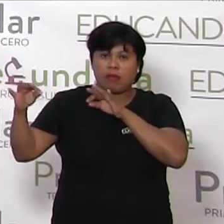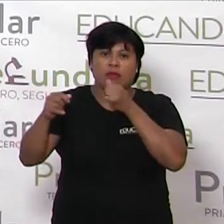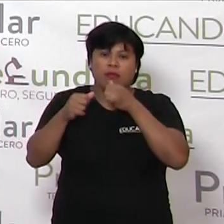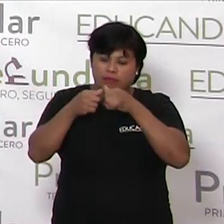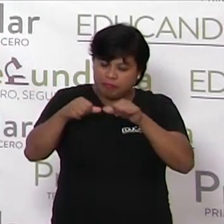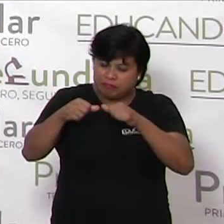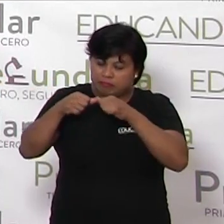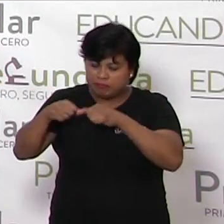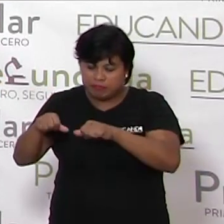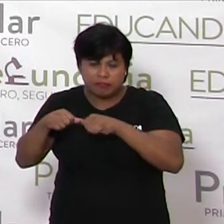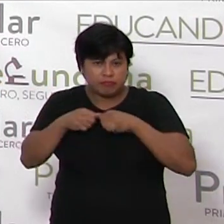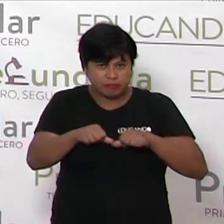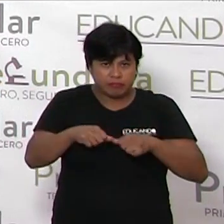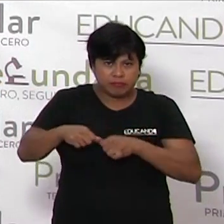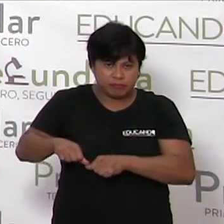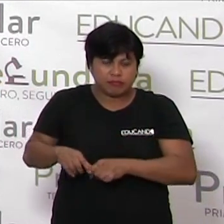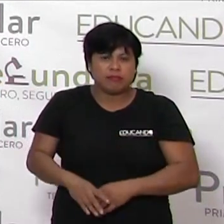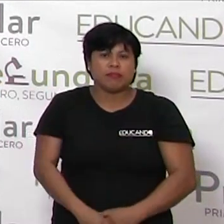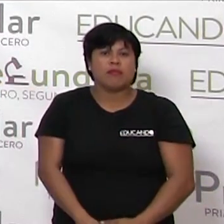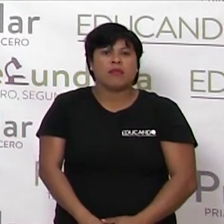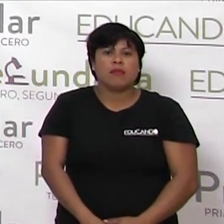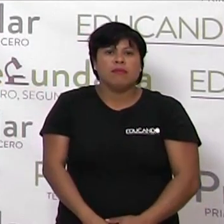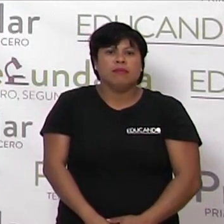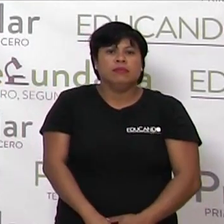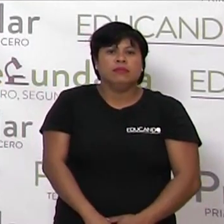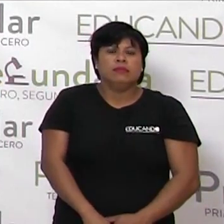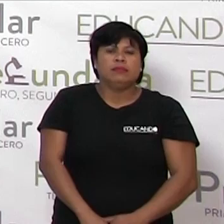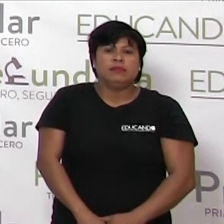Vamos a sacar un poquito de Durex.